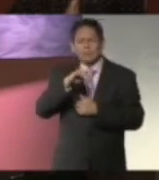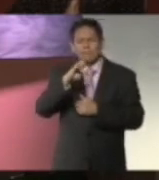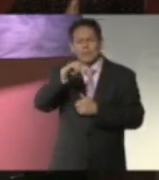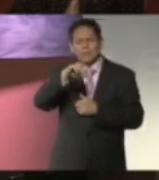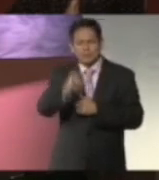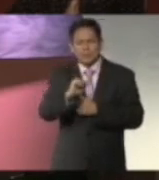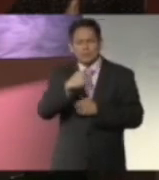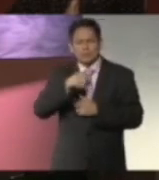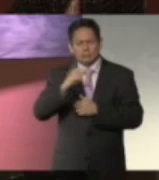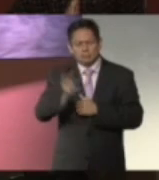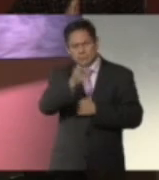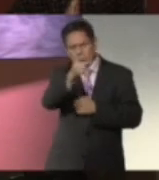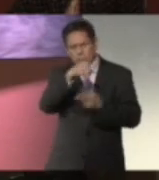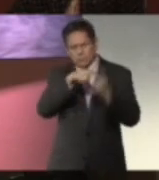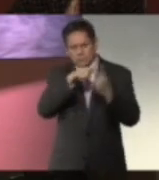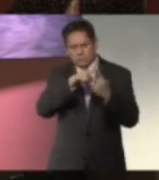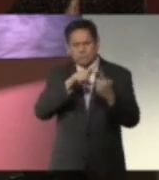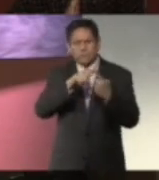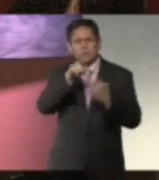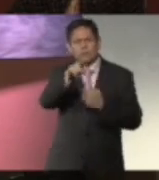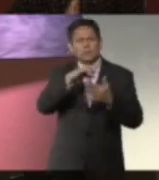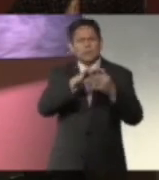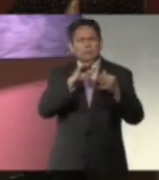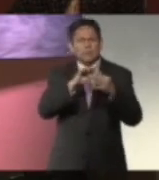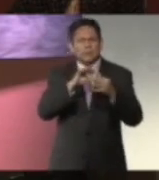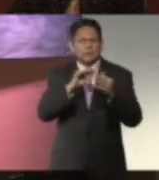de los que comentaba,